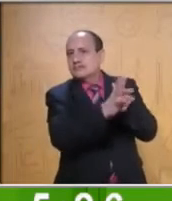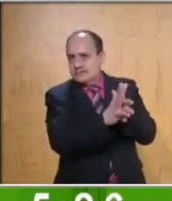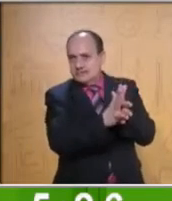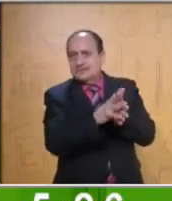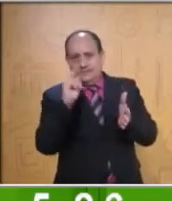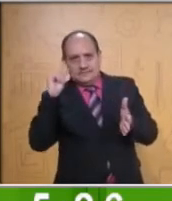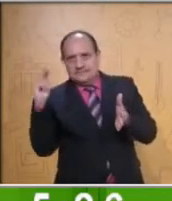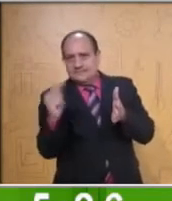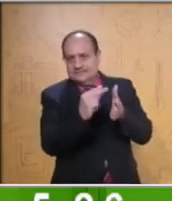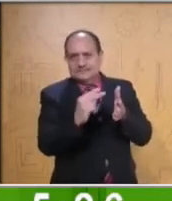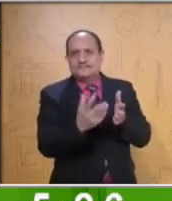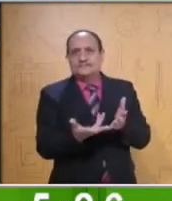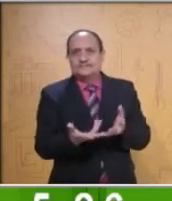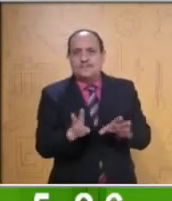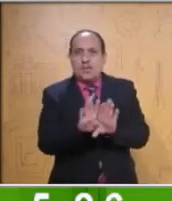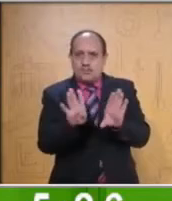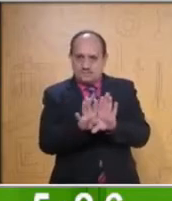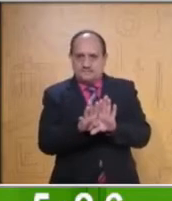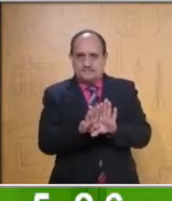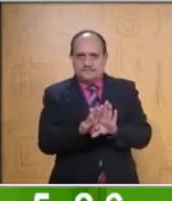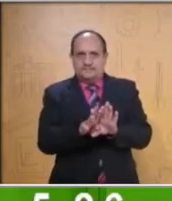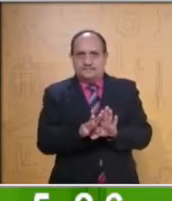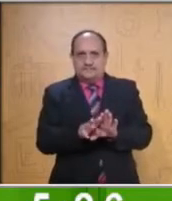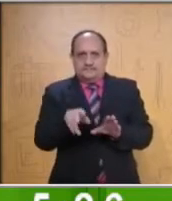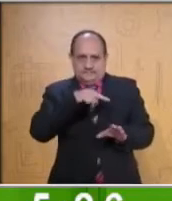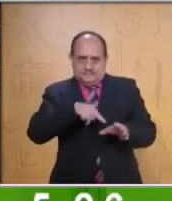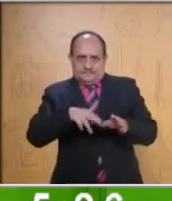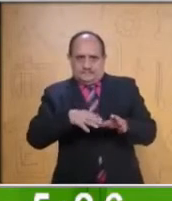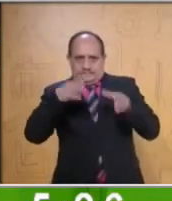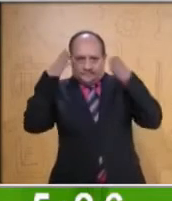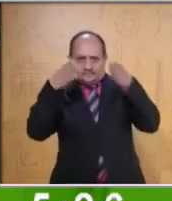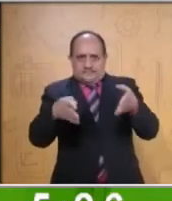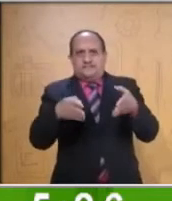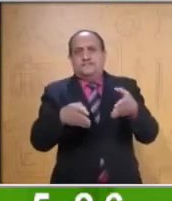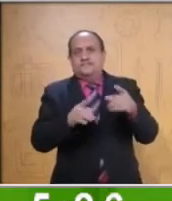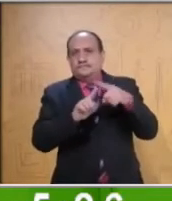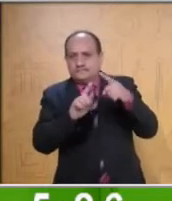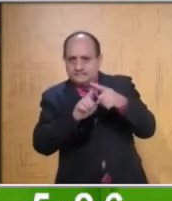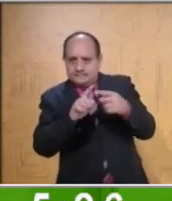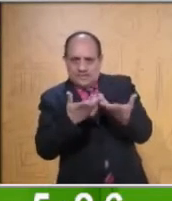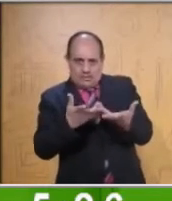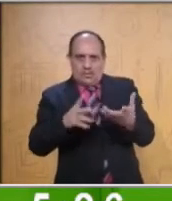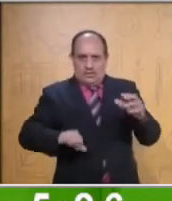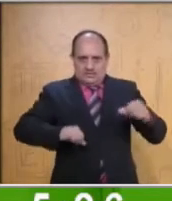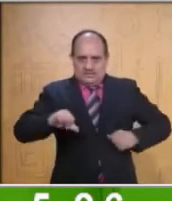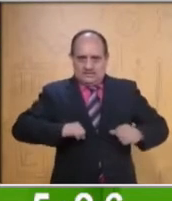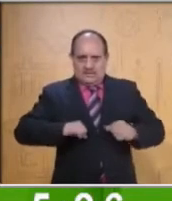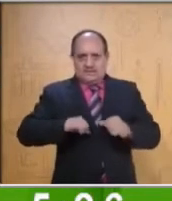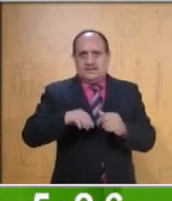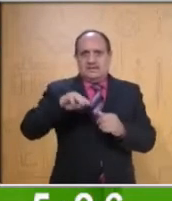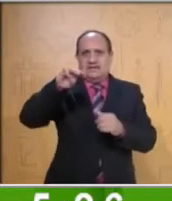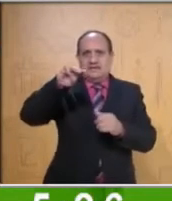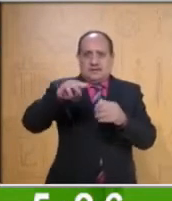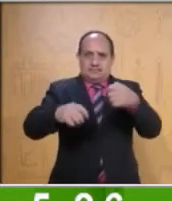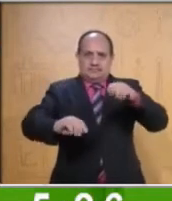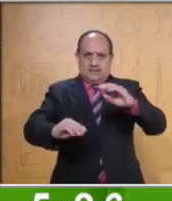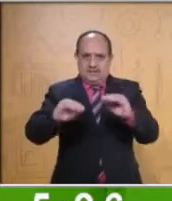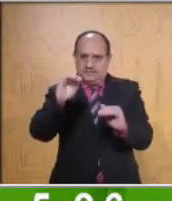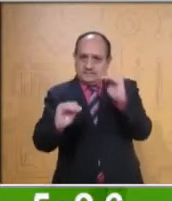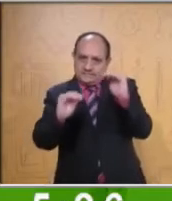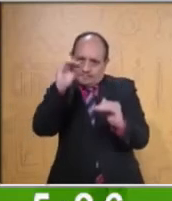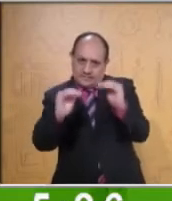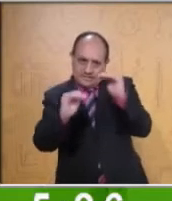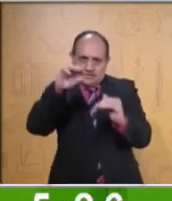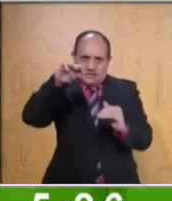las características. Entonces vamos nosotros a trabajar con la media aritmética y vamos a decir todo este conjunto de